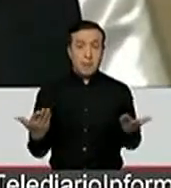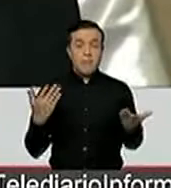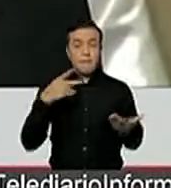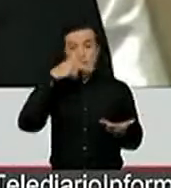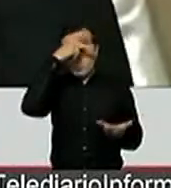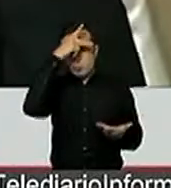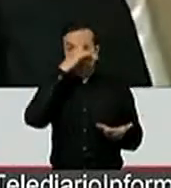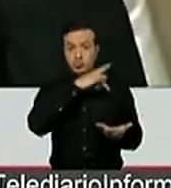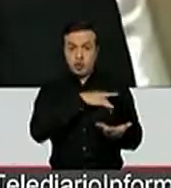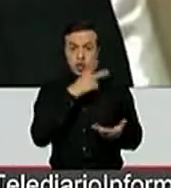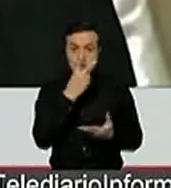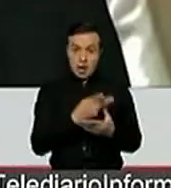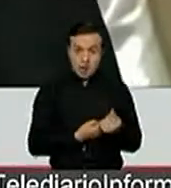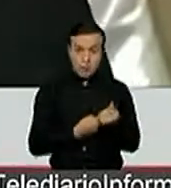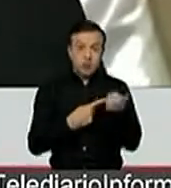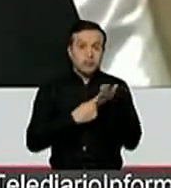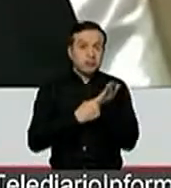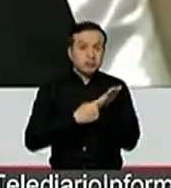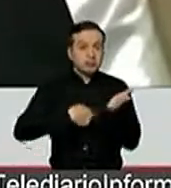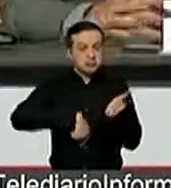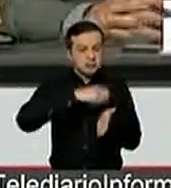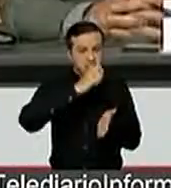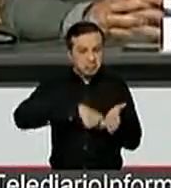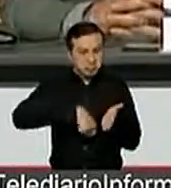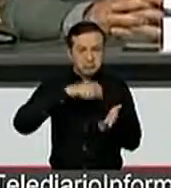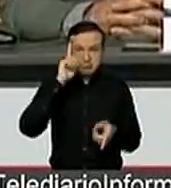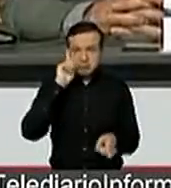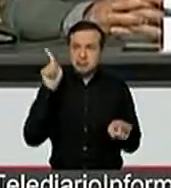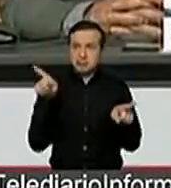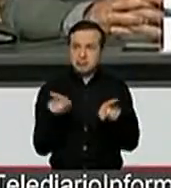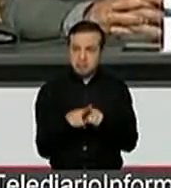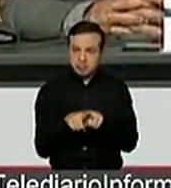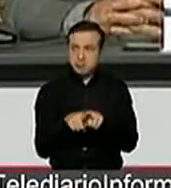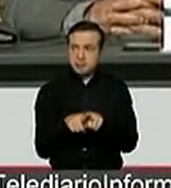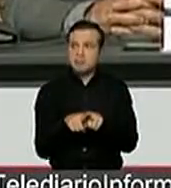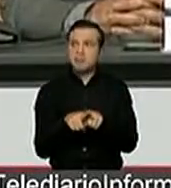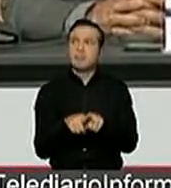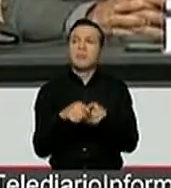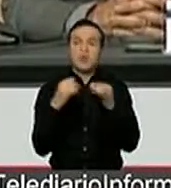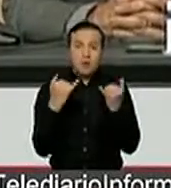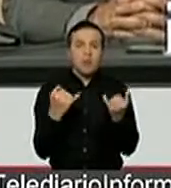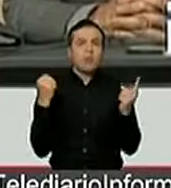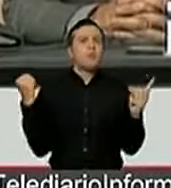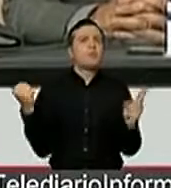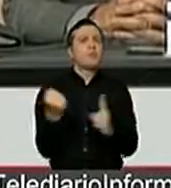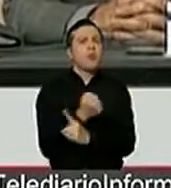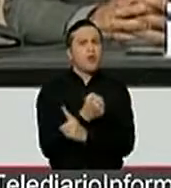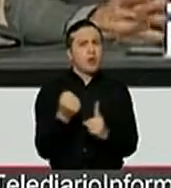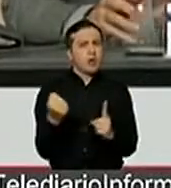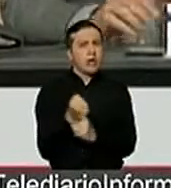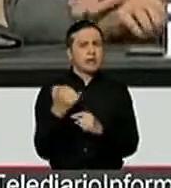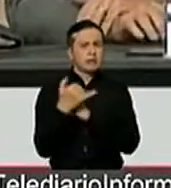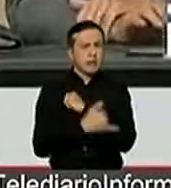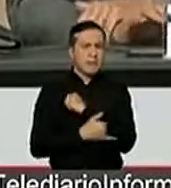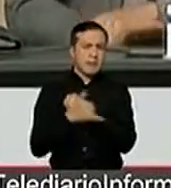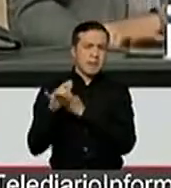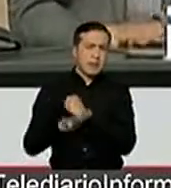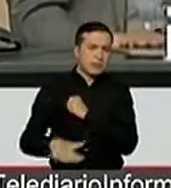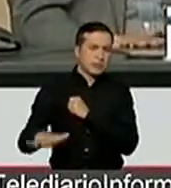gabinete que ambas naciones mantuvieron en territorio peruano. Frente a los recientes actos de violencia registrados en la hermana República del